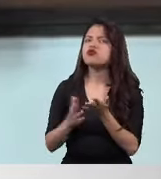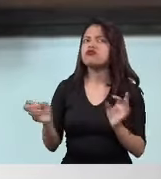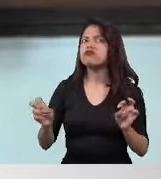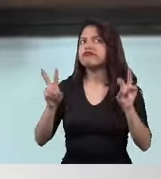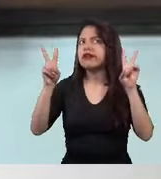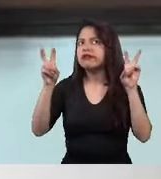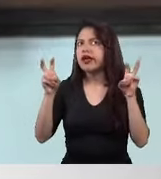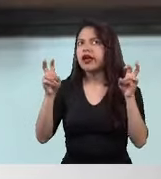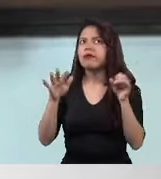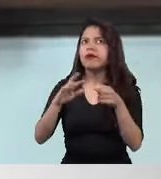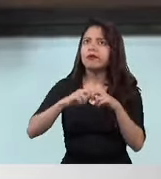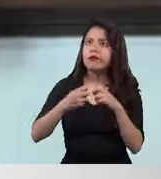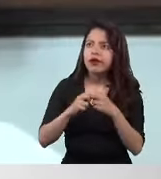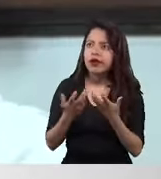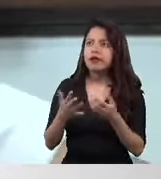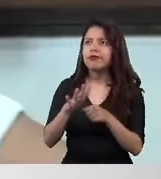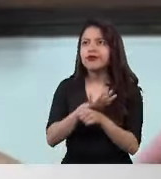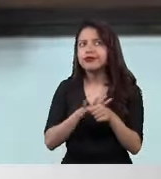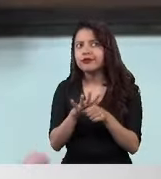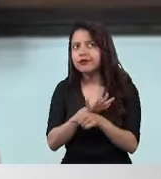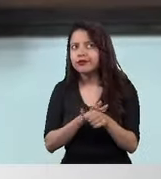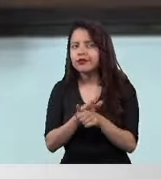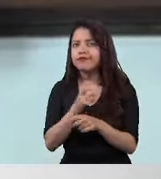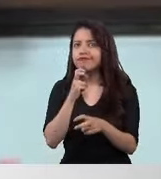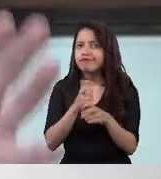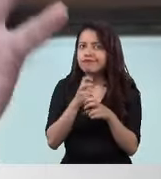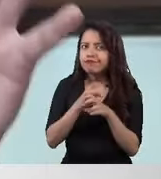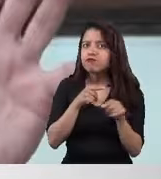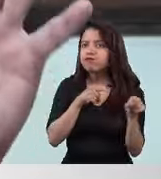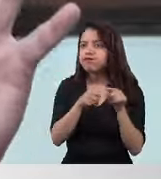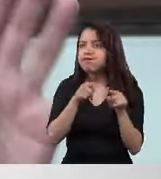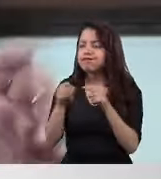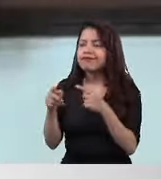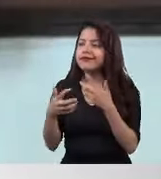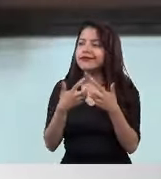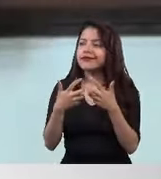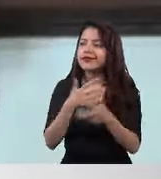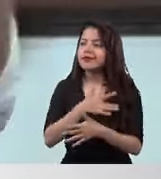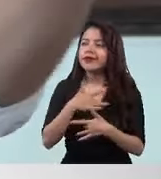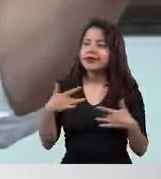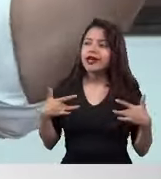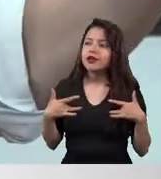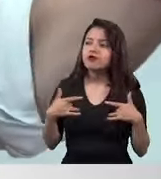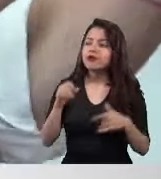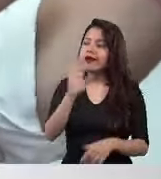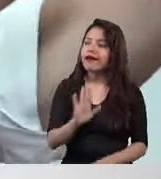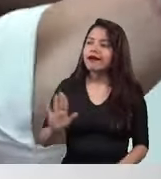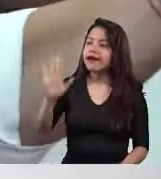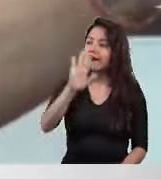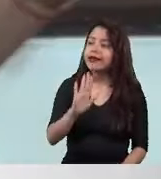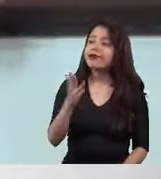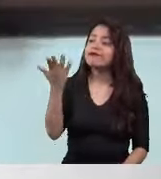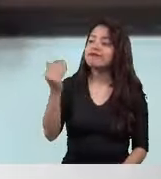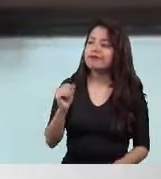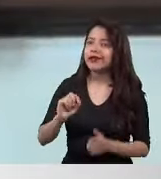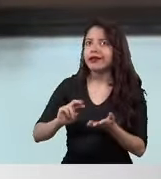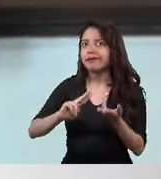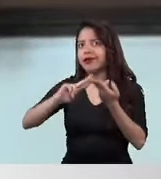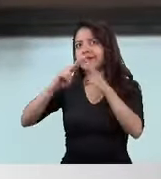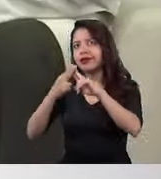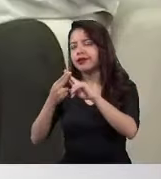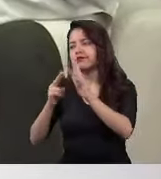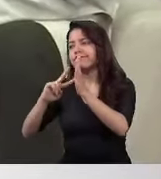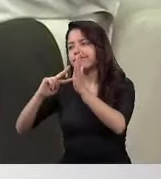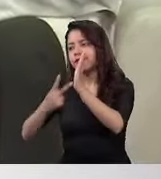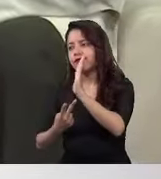la crisis, las dificultades que hoy vive el sistema de salud? Sí, sí. En medio de todo el lío que hay con la reforma al